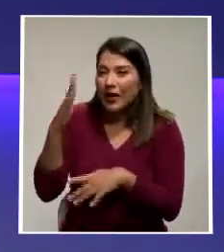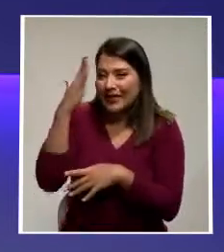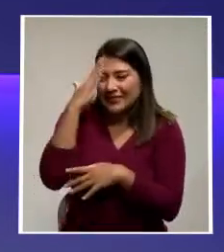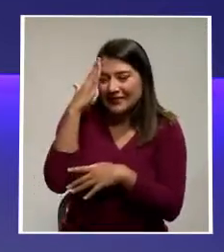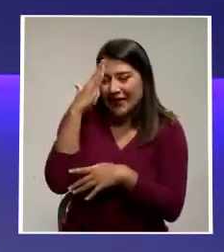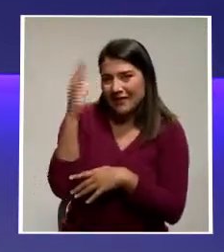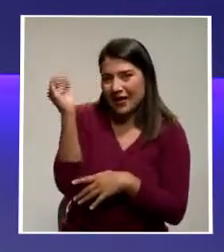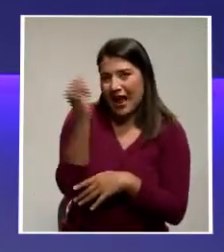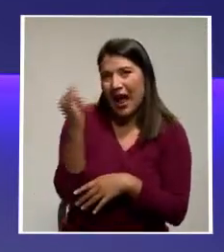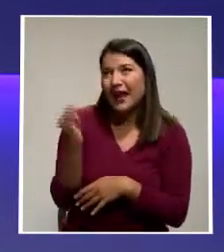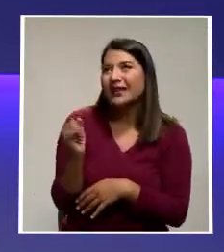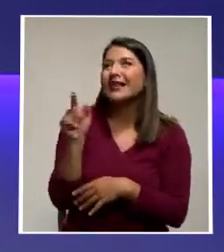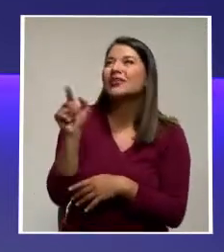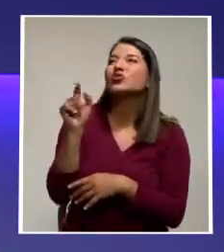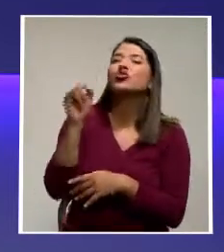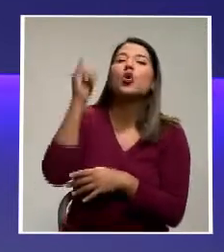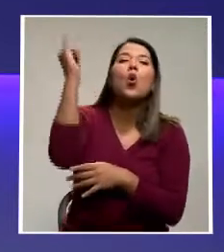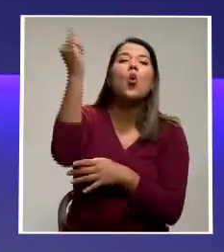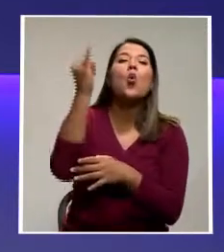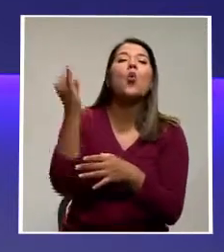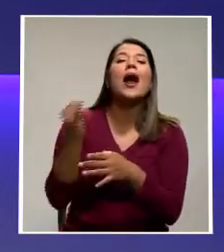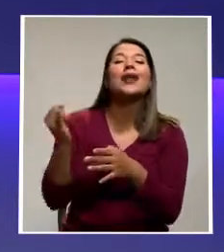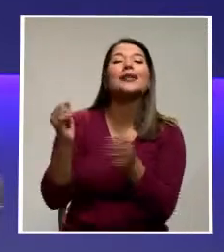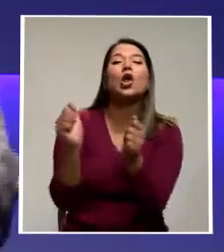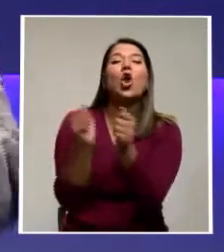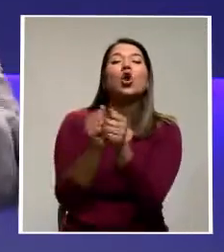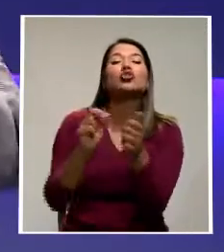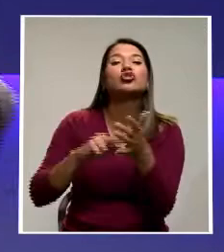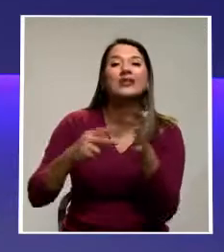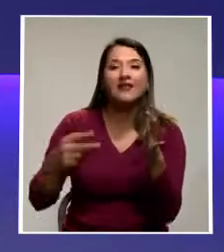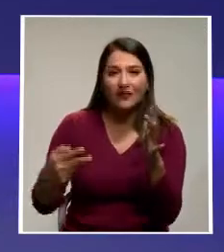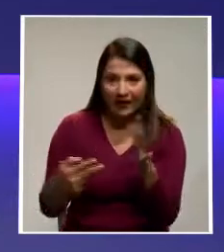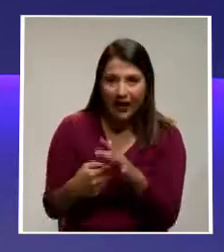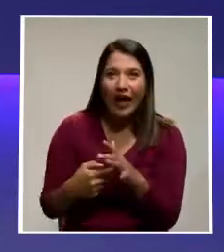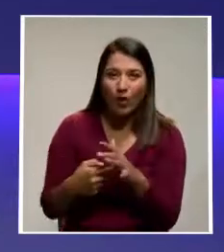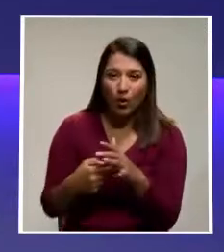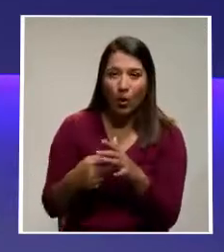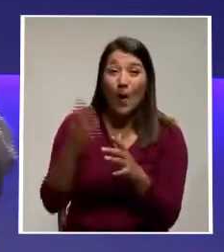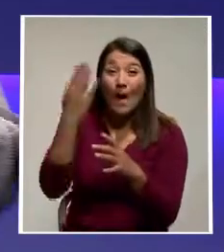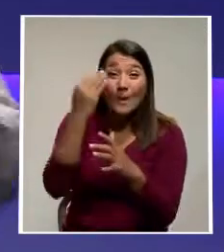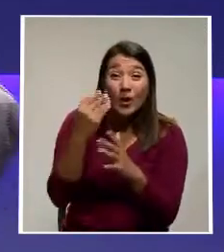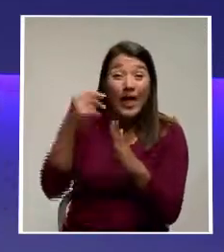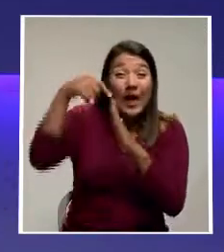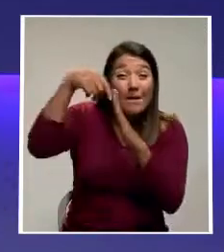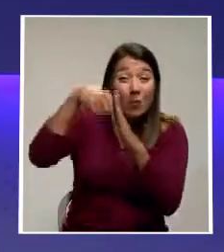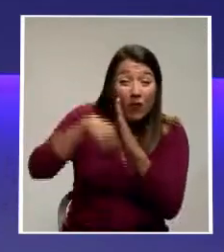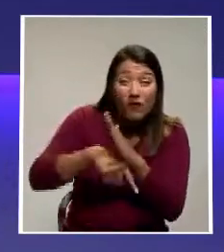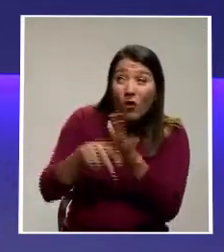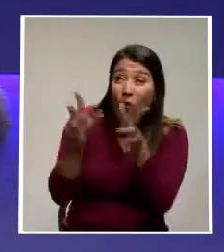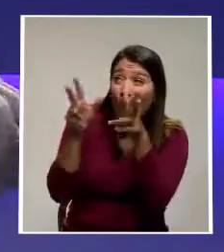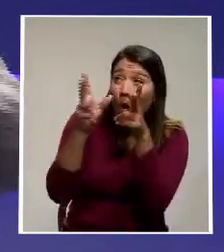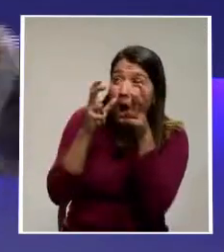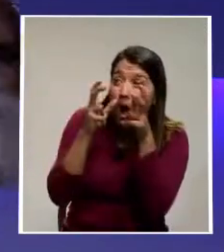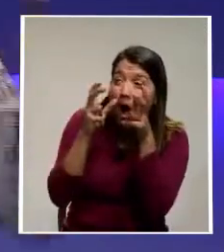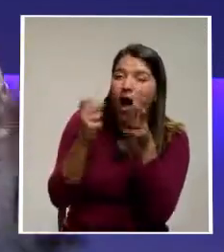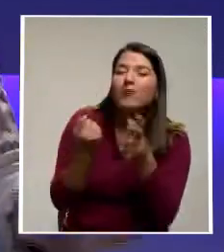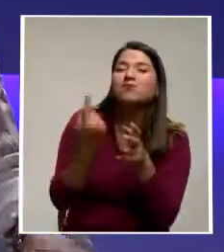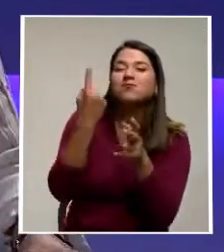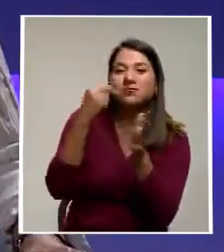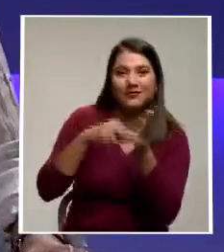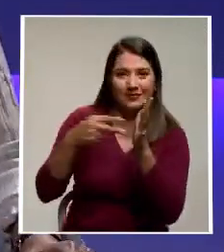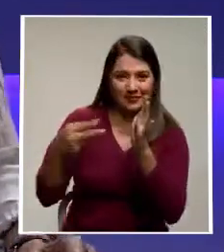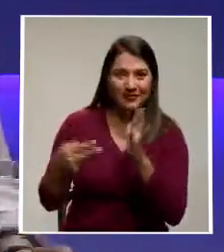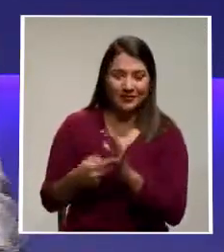conceptual, porque lo que hay de fondo es un concepto, ¿verdad? Y que se expresa en propuestas en el